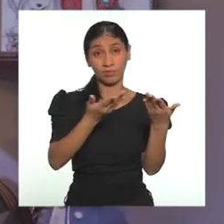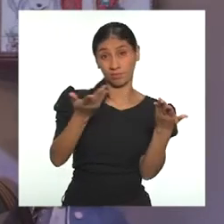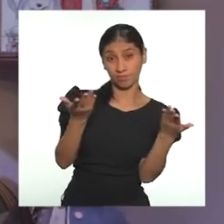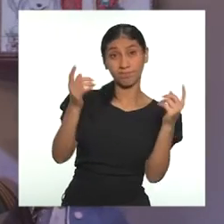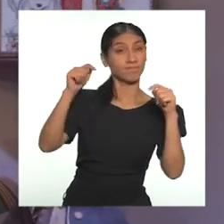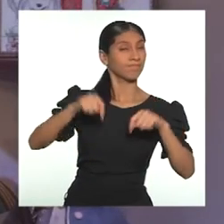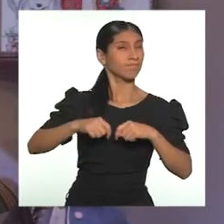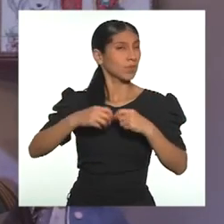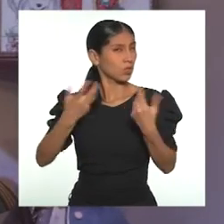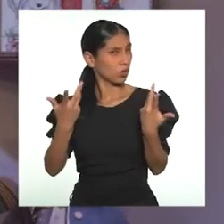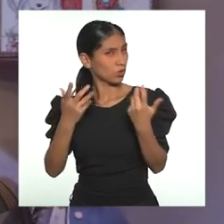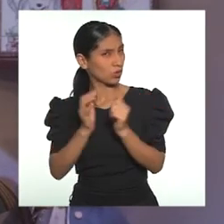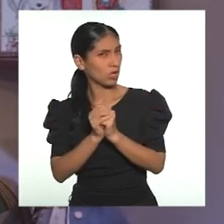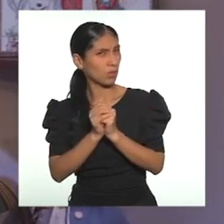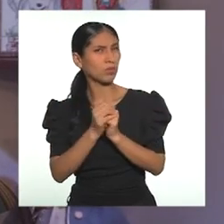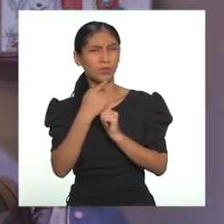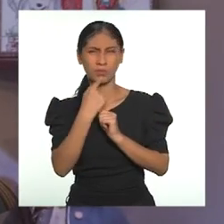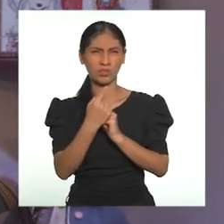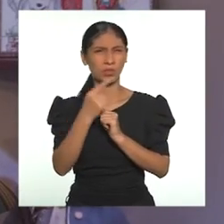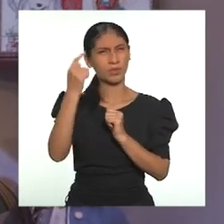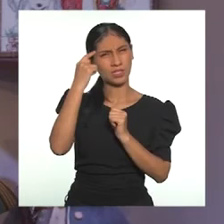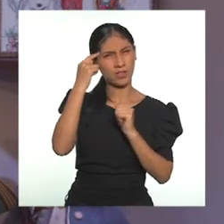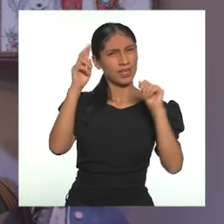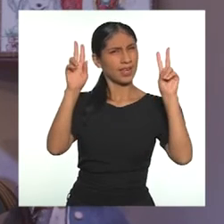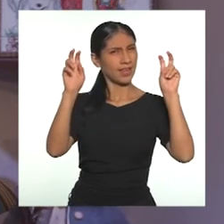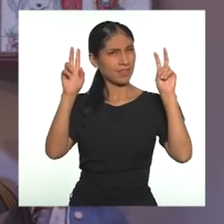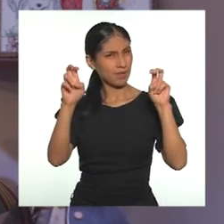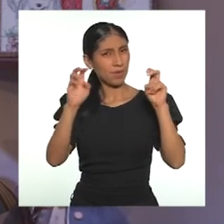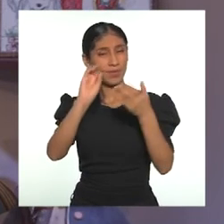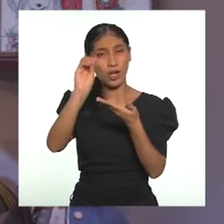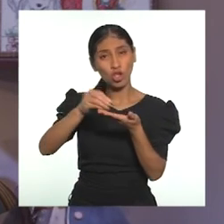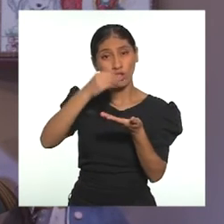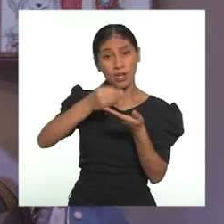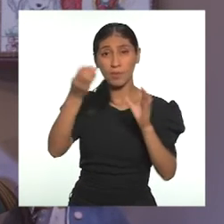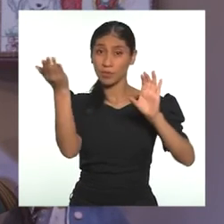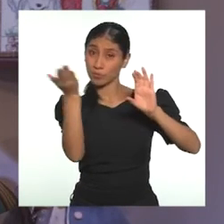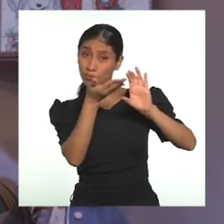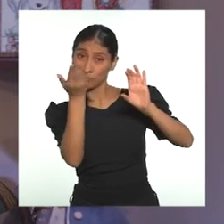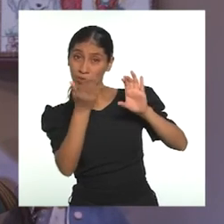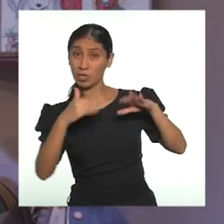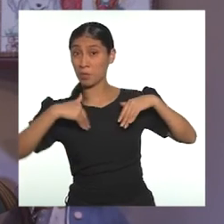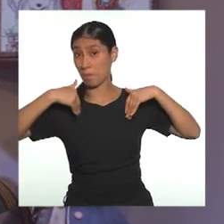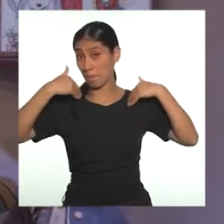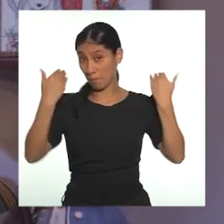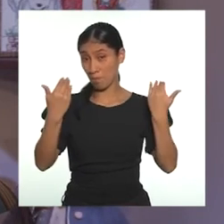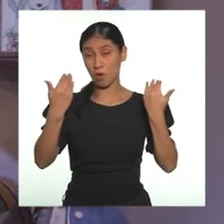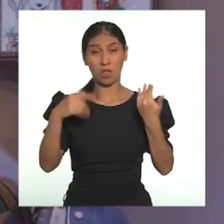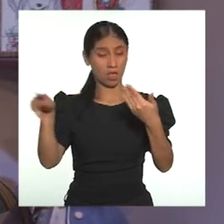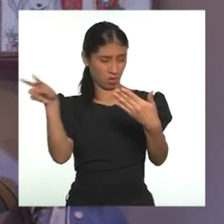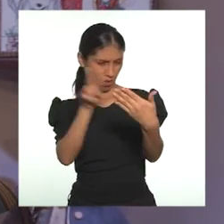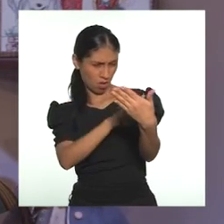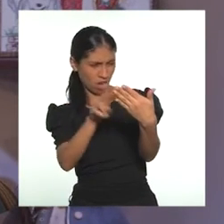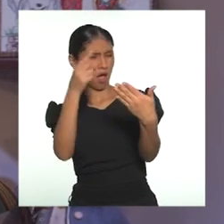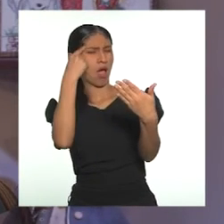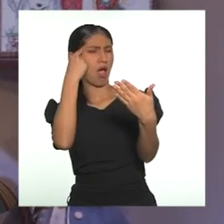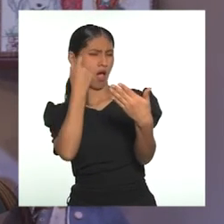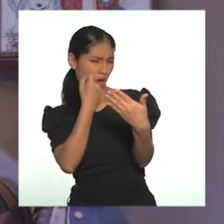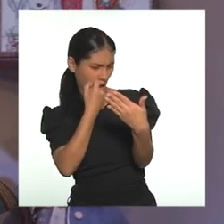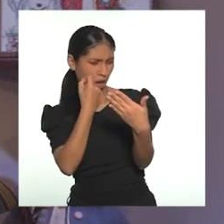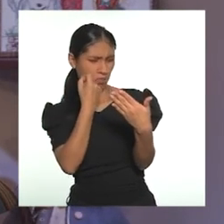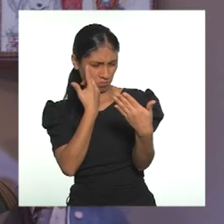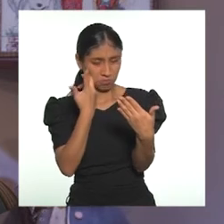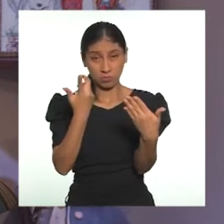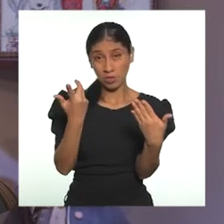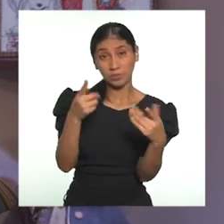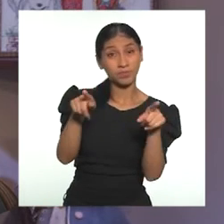investigando. En este caso, hemos propuesto el tema de la conservación de los alimentos, ya que puede despertar su interés dada la